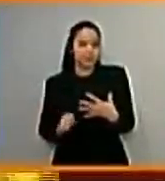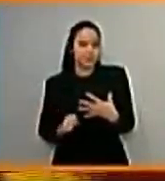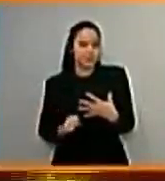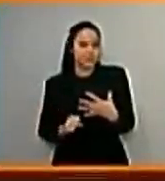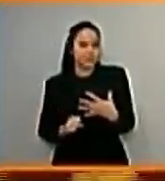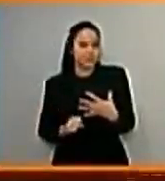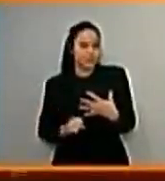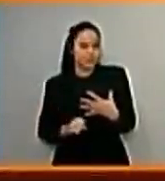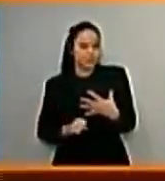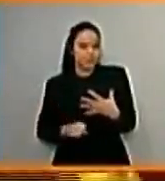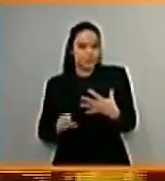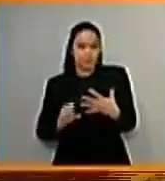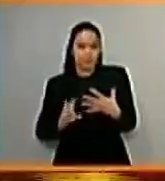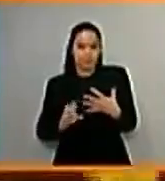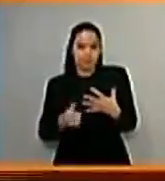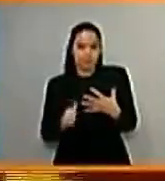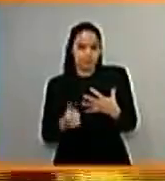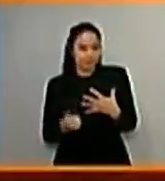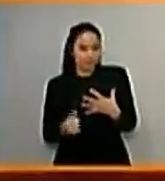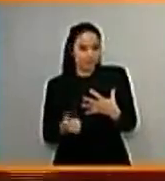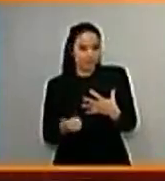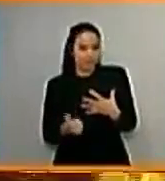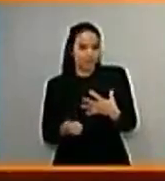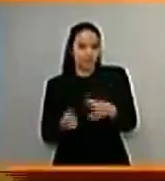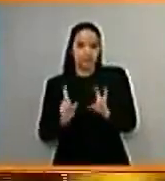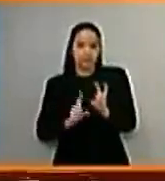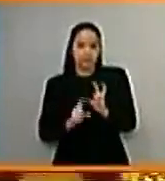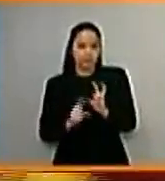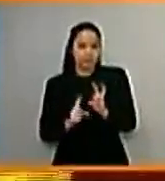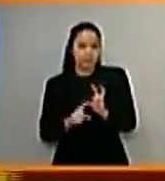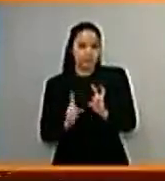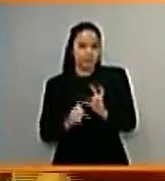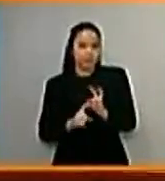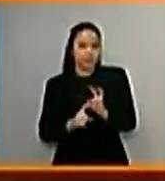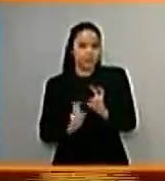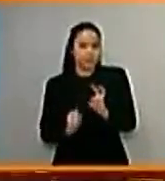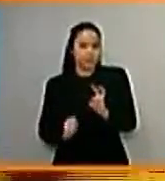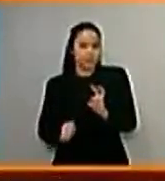Y este es el 10, sexto y decisivo número.